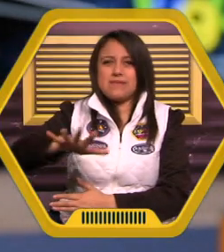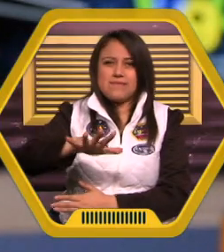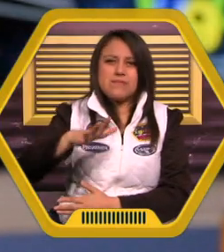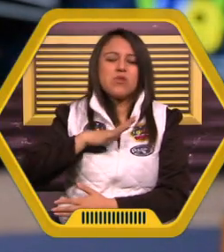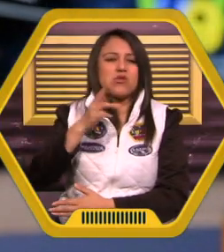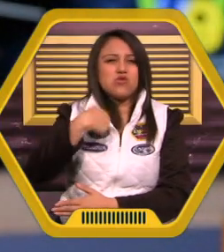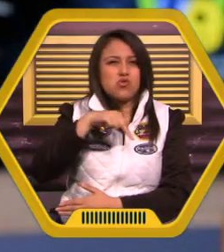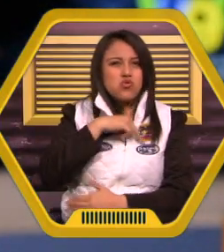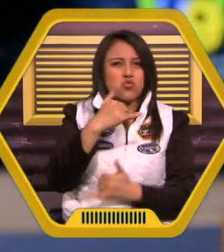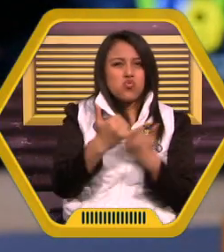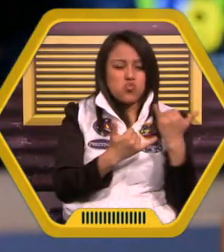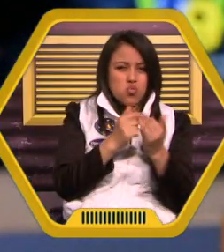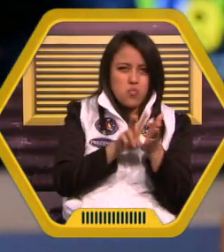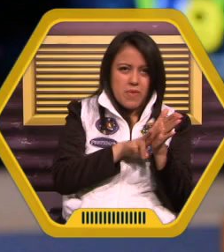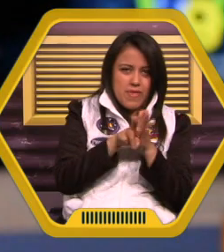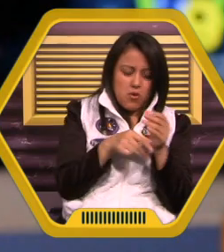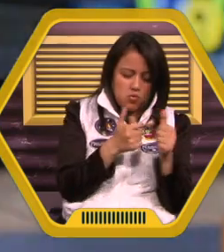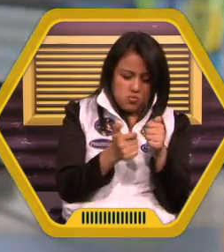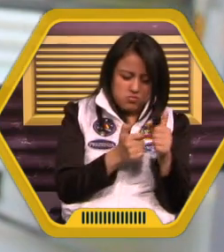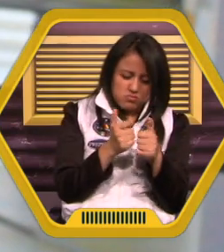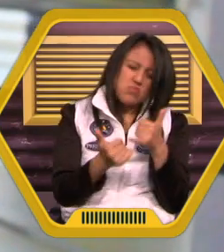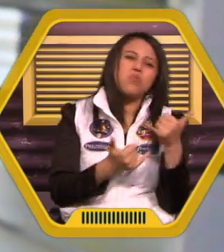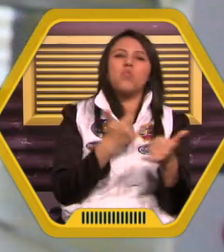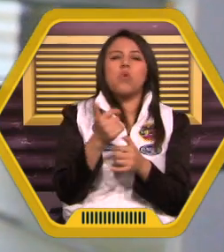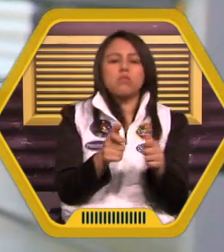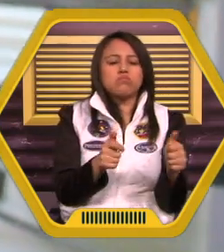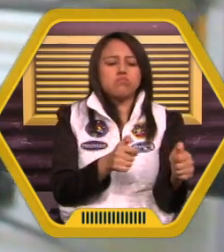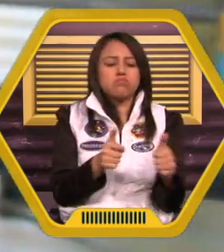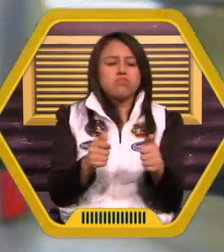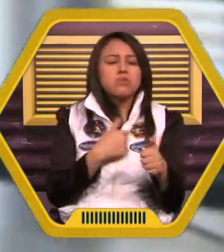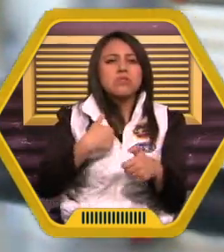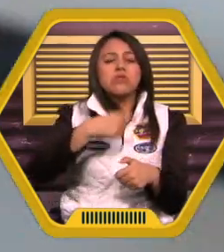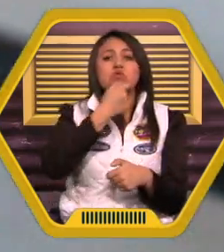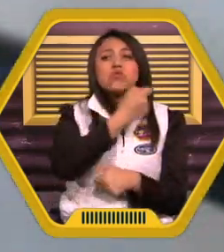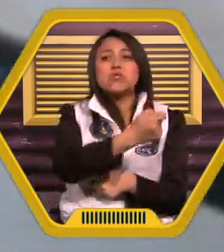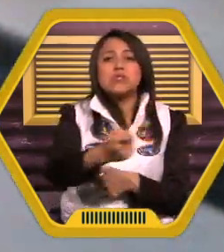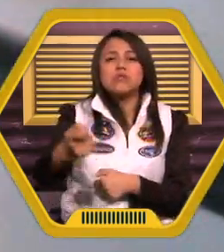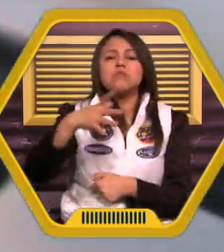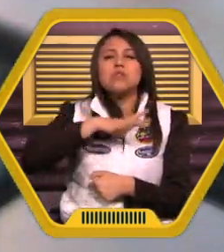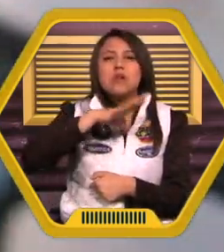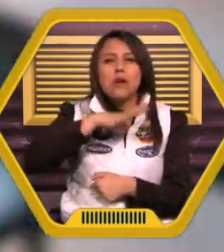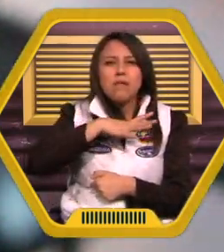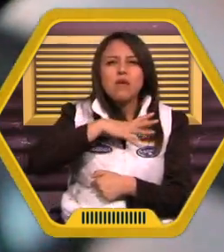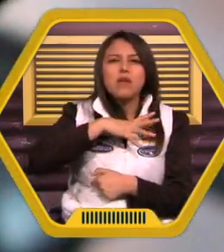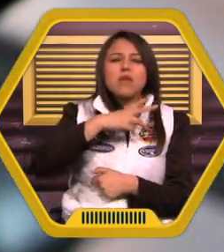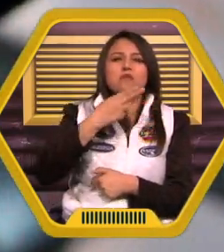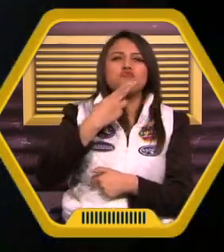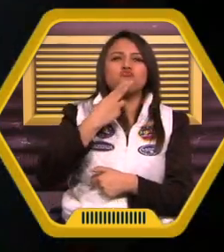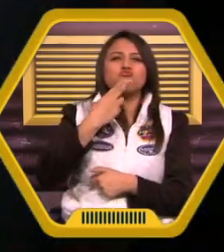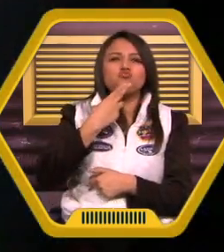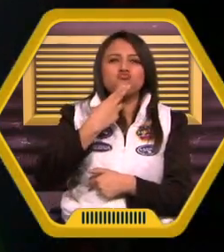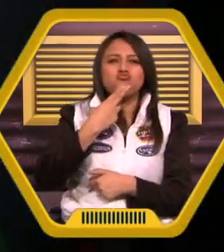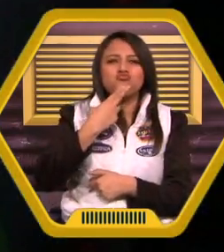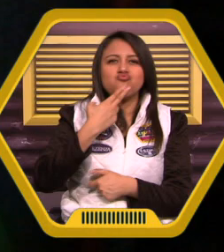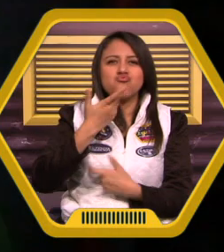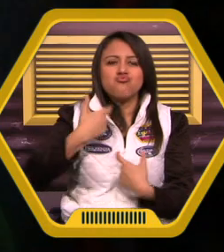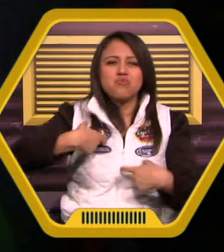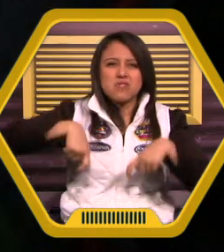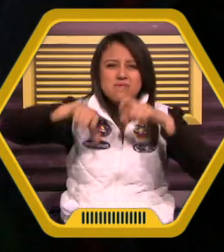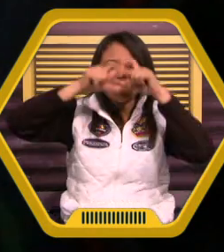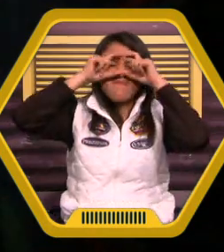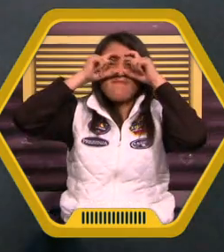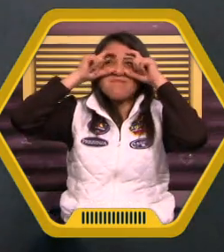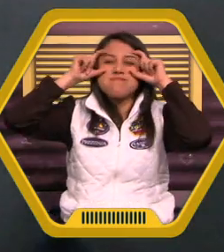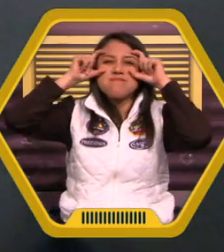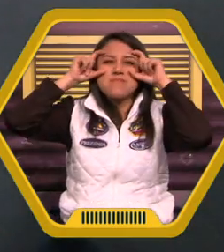es un videojuego donde podemos involucrar a los chavitos en que se pongan un sistema de realidad